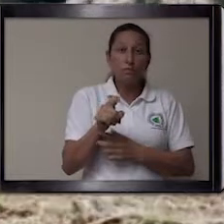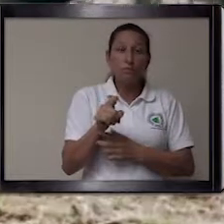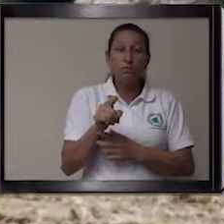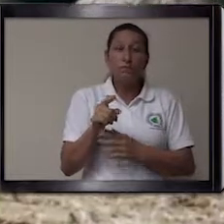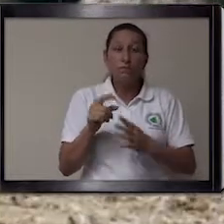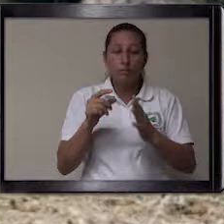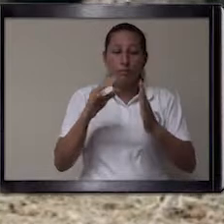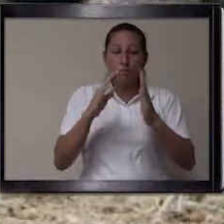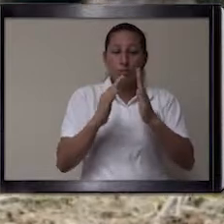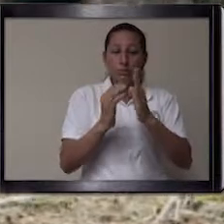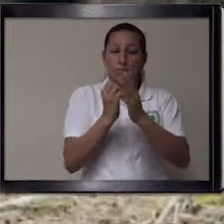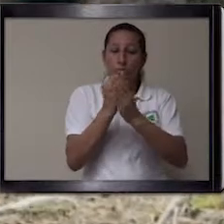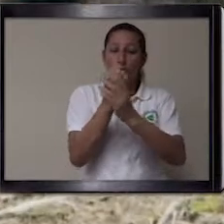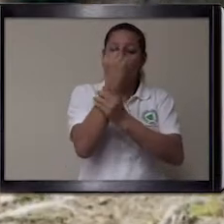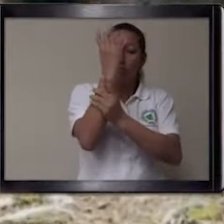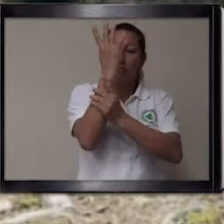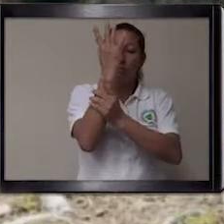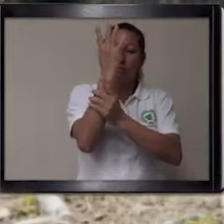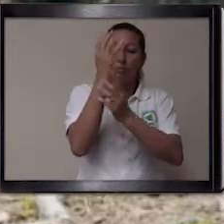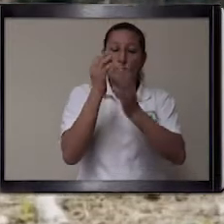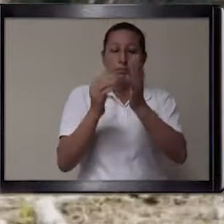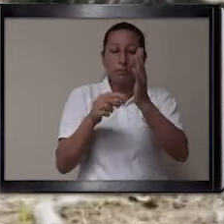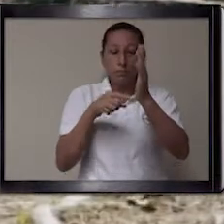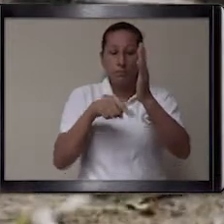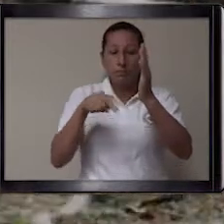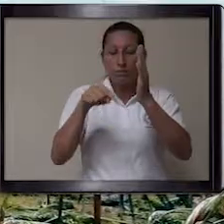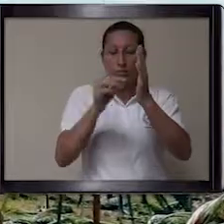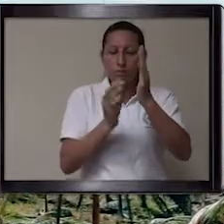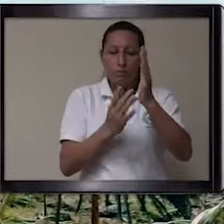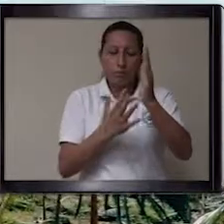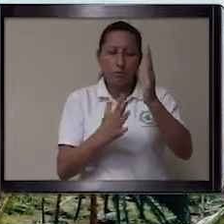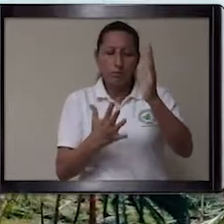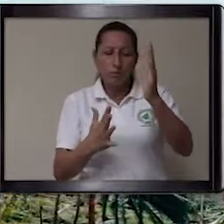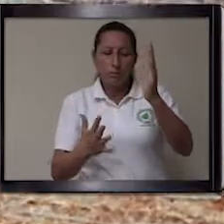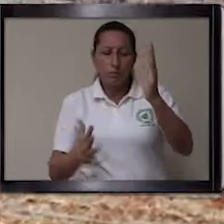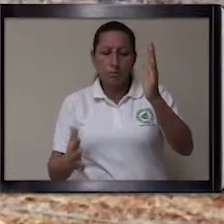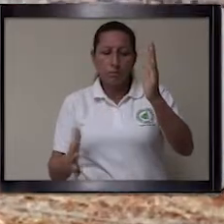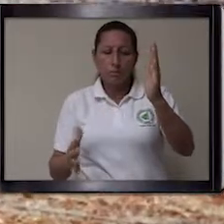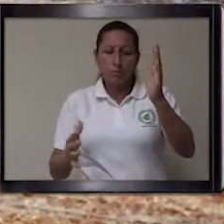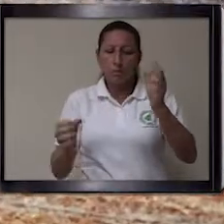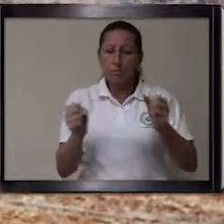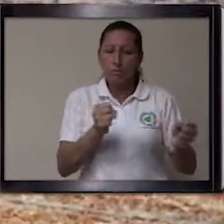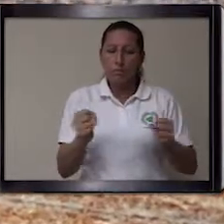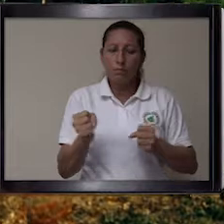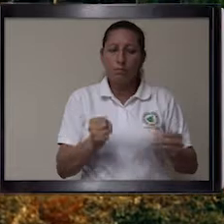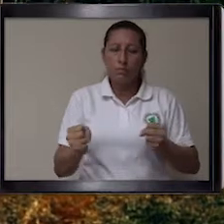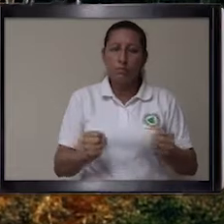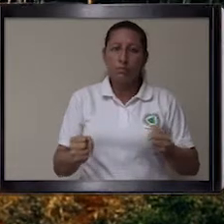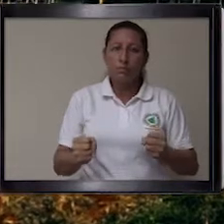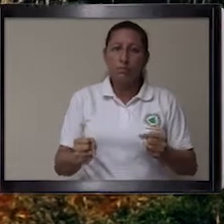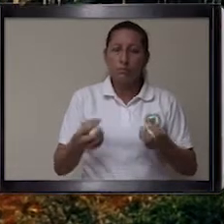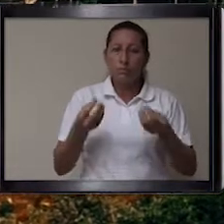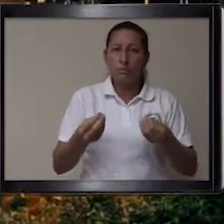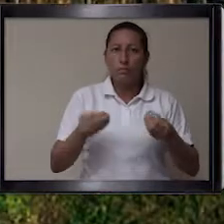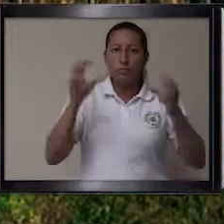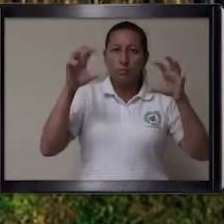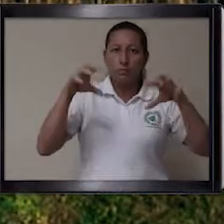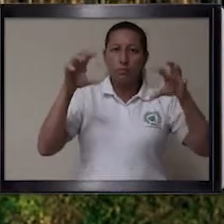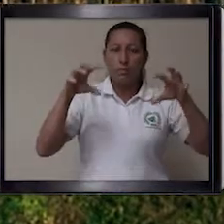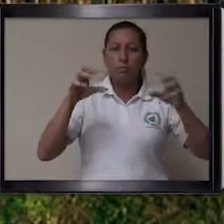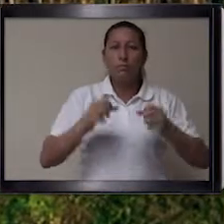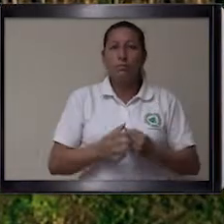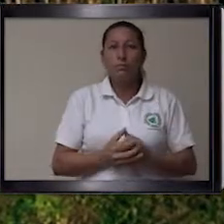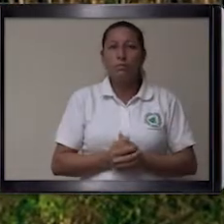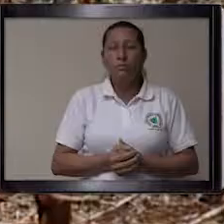suelo. Entonces el suelo ya queda mucho más débil, más vulnerable a ser removido durante la época lluviosa o inclusive